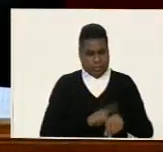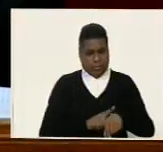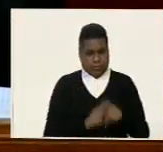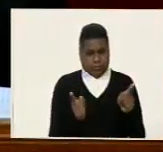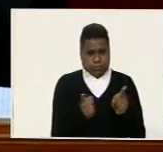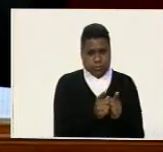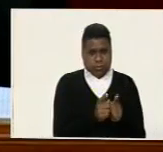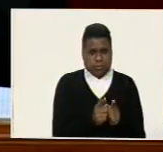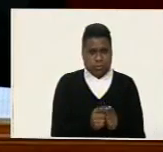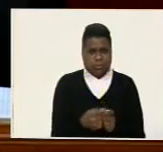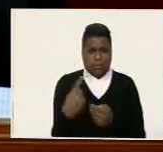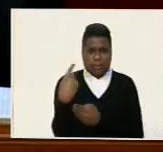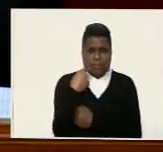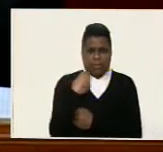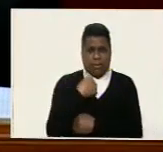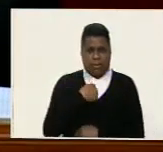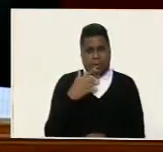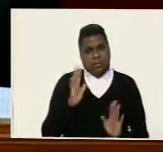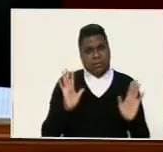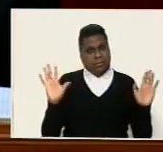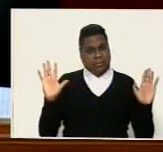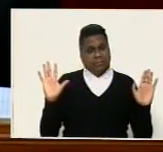Sí, sancionado según ellos. Mire,